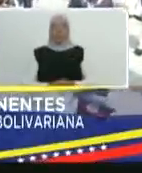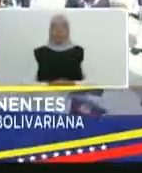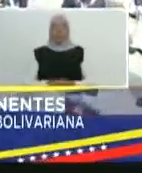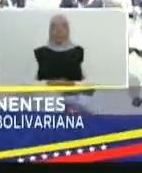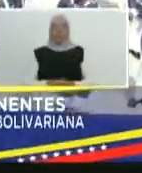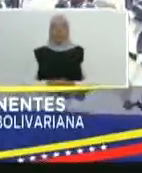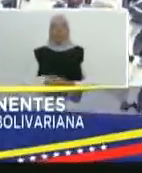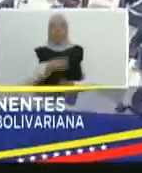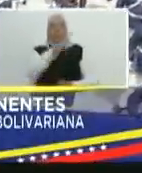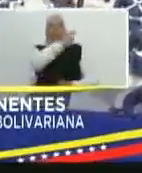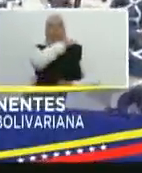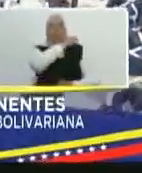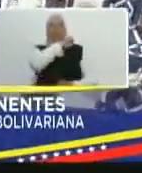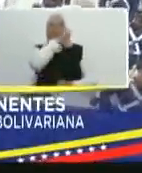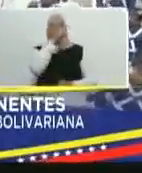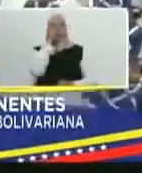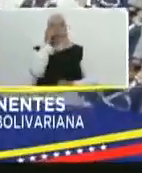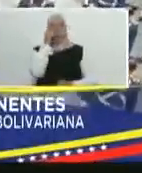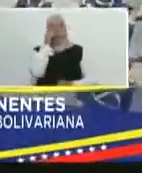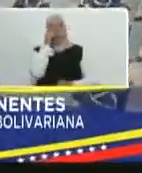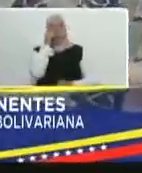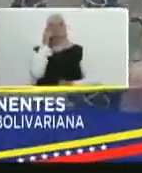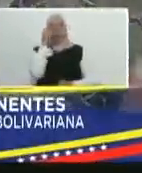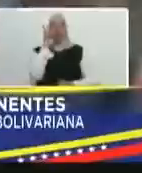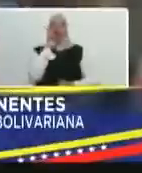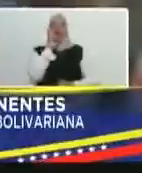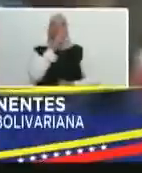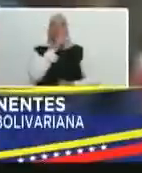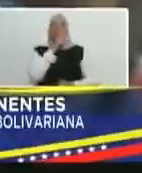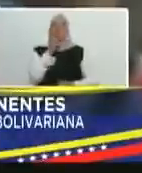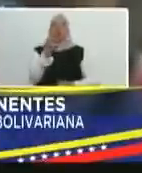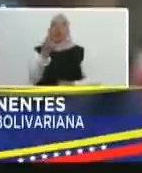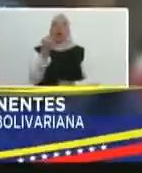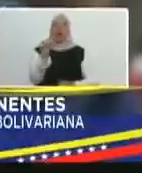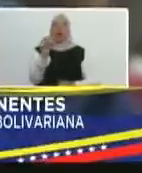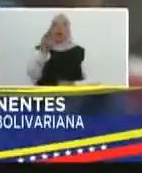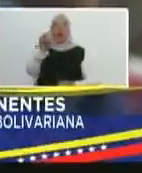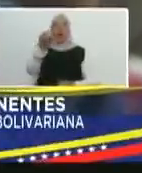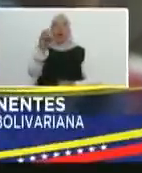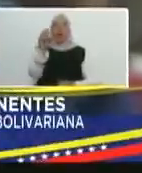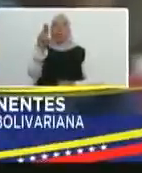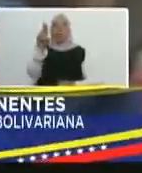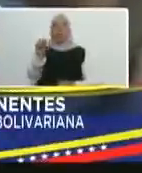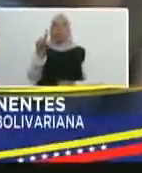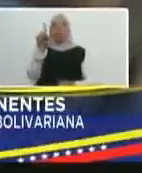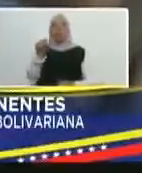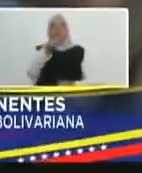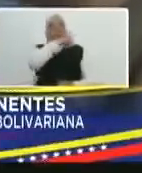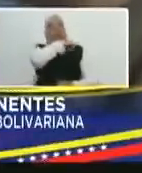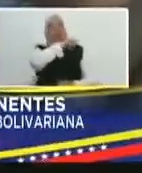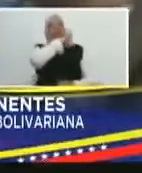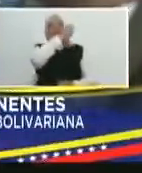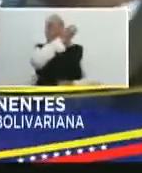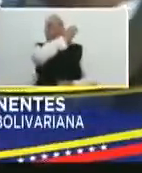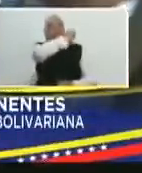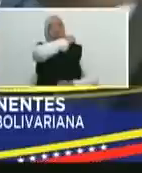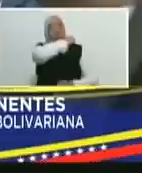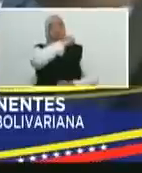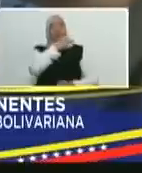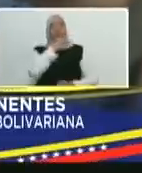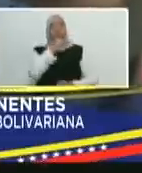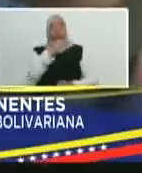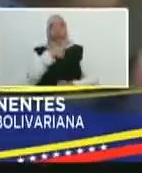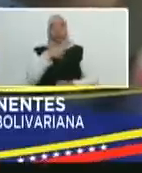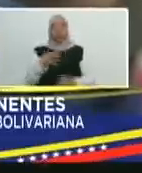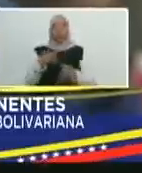Mayor General Orlando Ramón Romero Bolívar. Presidente Nicolás Maduro sentenciaba que este reconocimiento es a